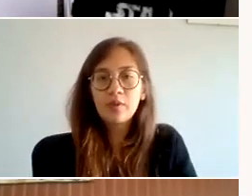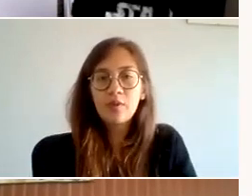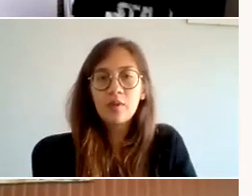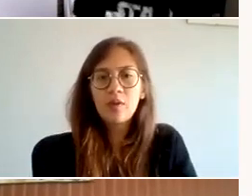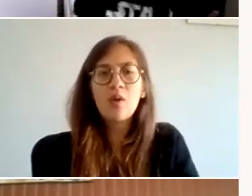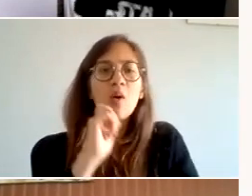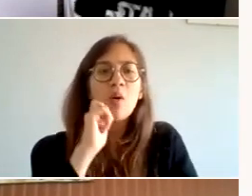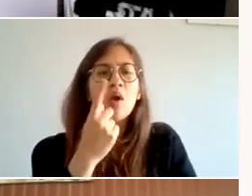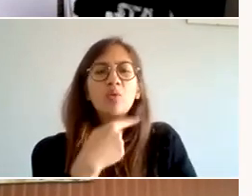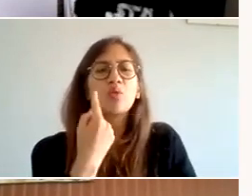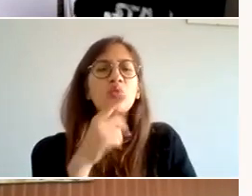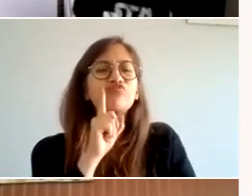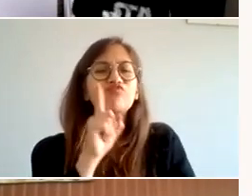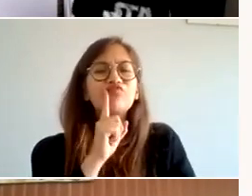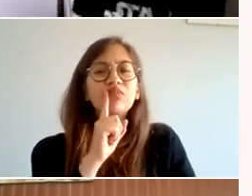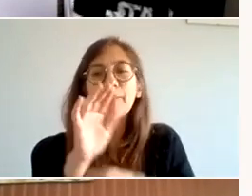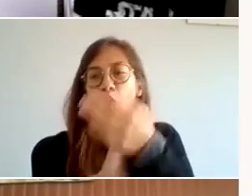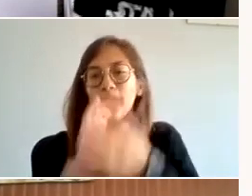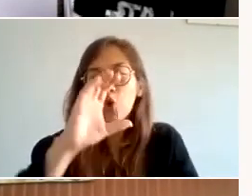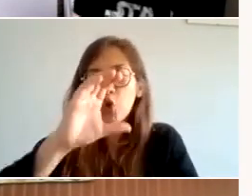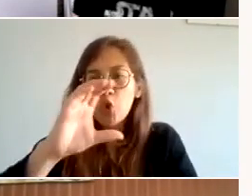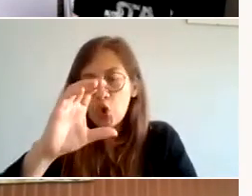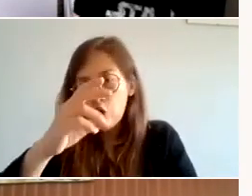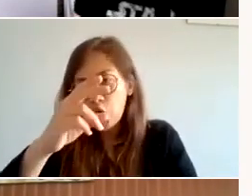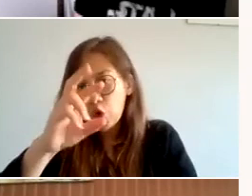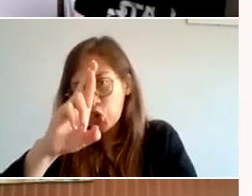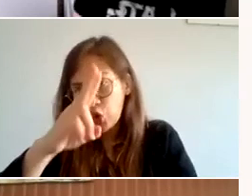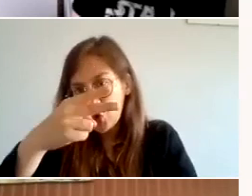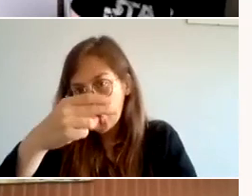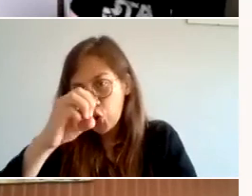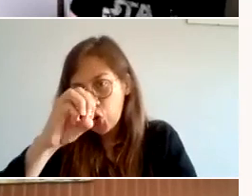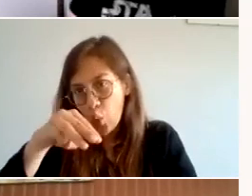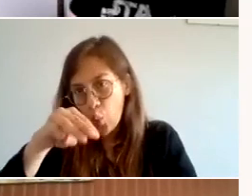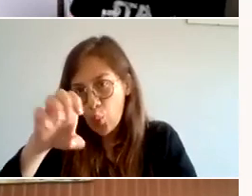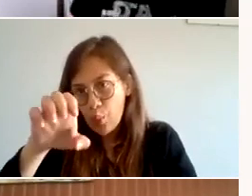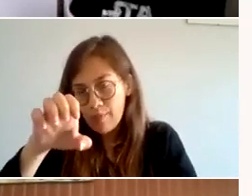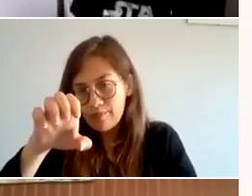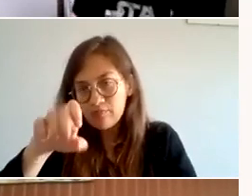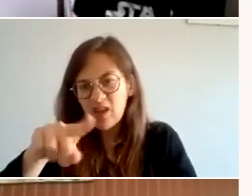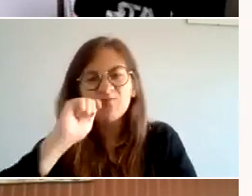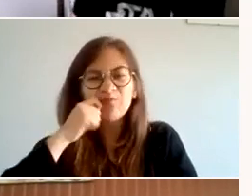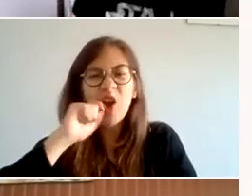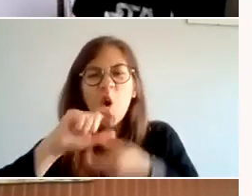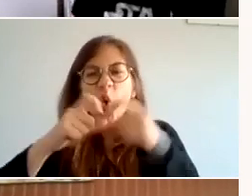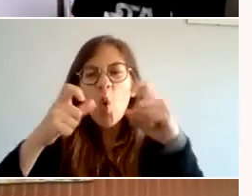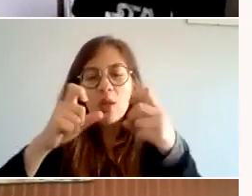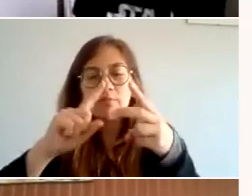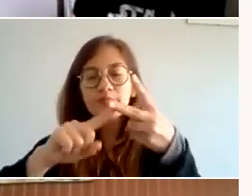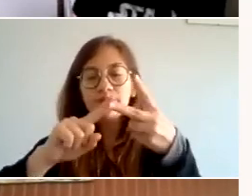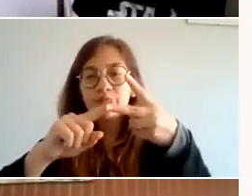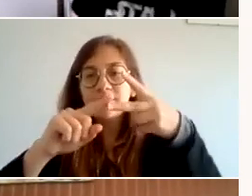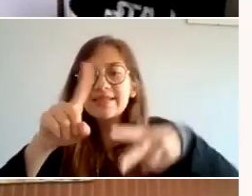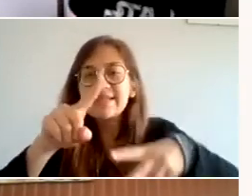se utiliza es Chrome, que es de Google. Luego está Safari, Internet Explorer o Edge, que es la tecnología de